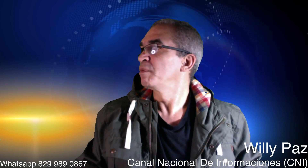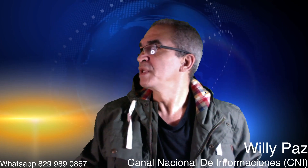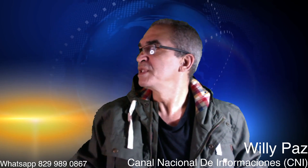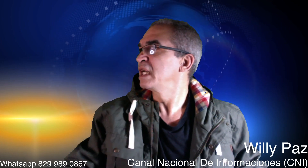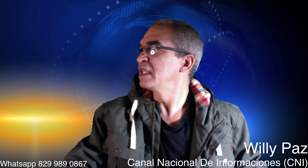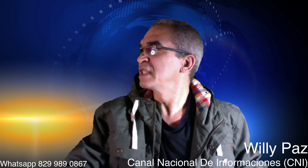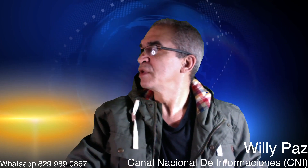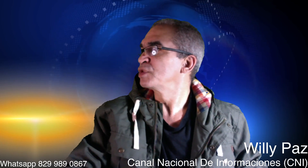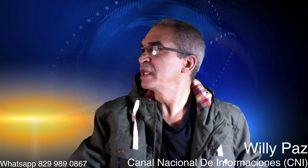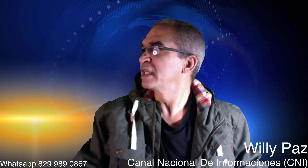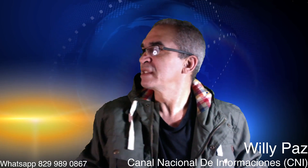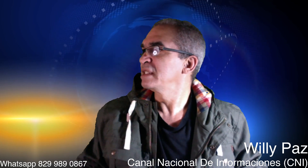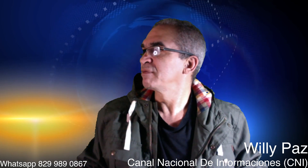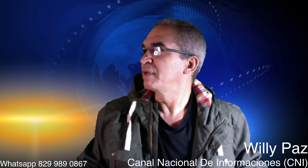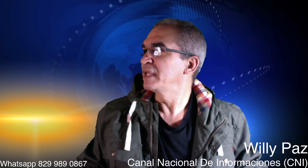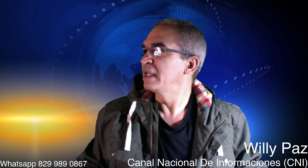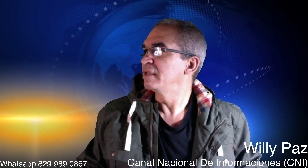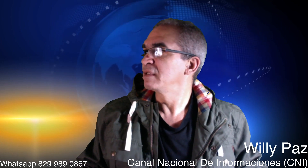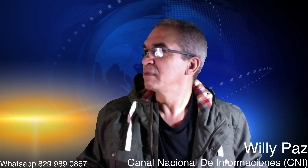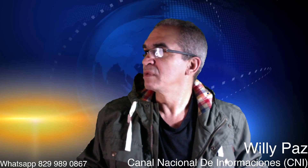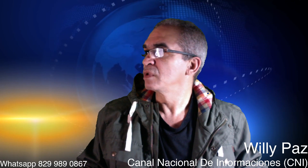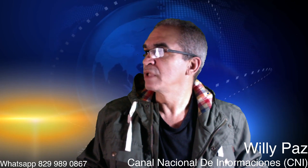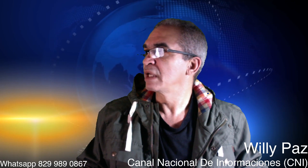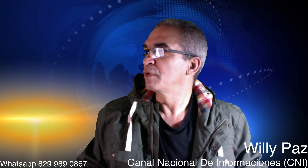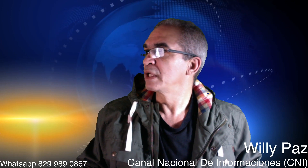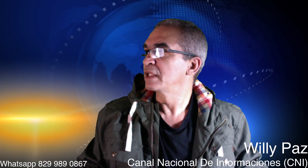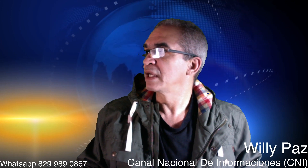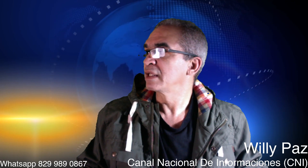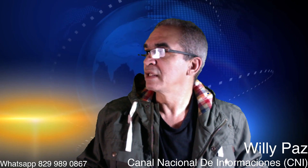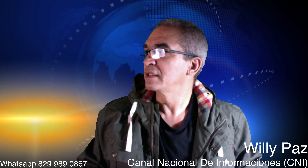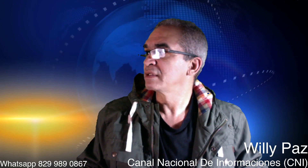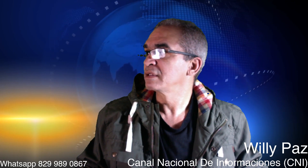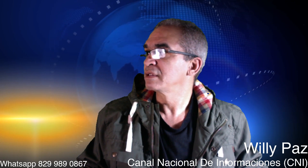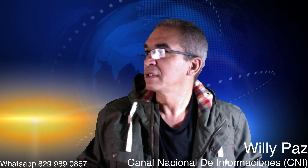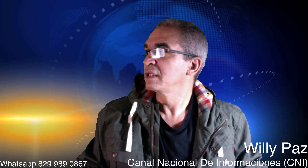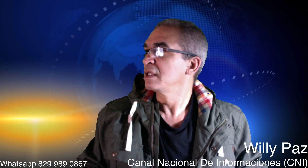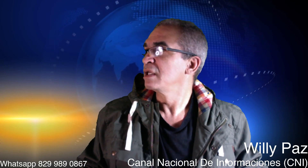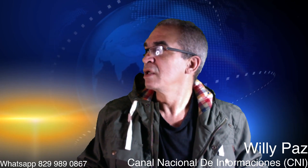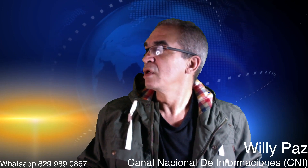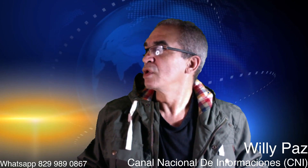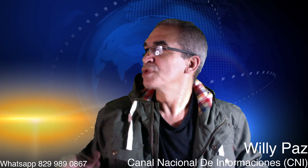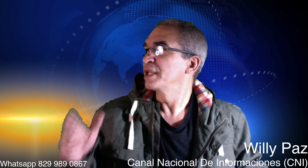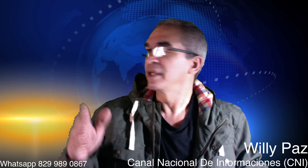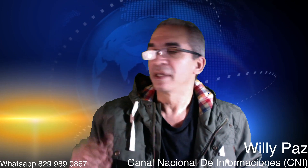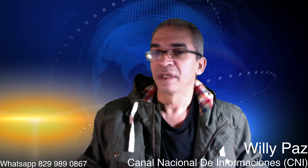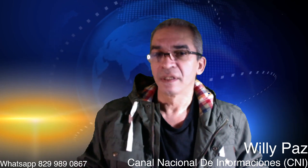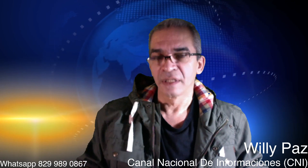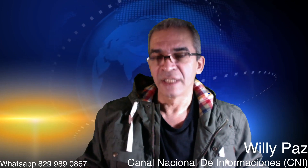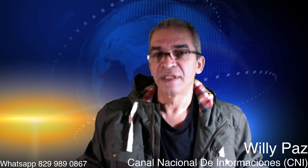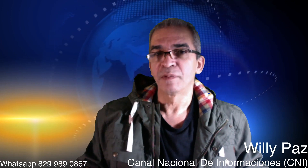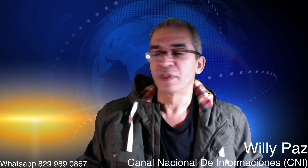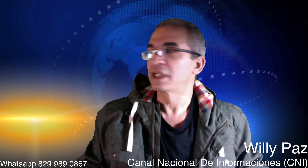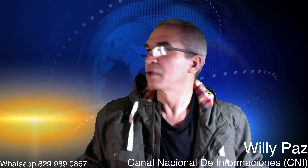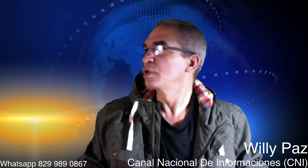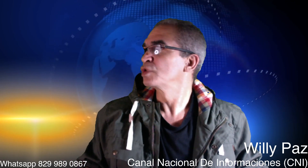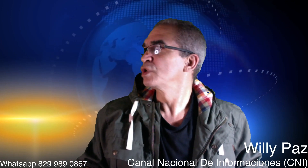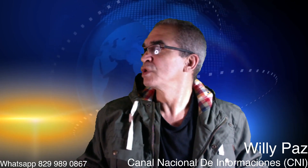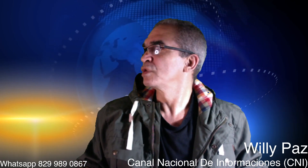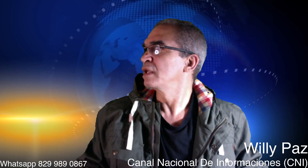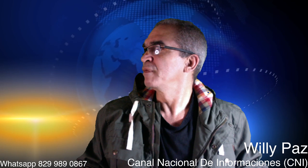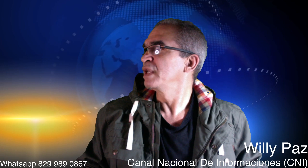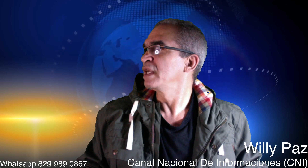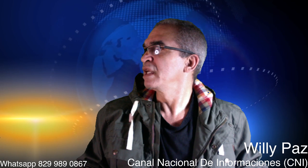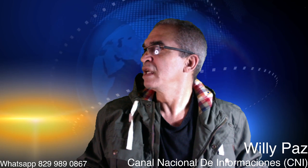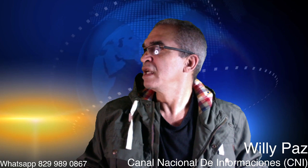Saludos especiales a José García Fabián. Da las buenas tardes. José, gracias por estar con